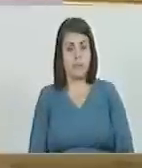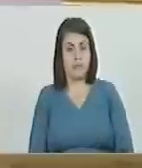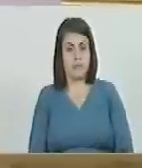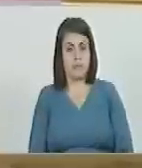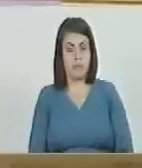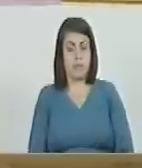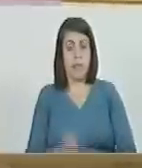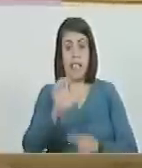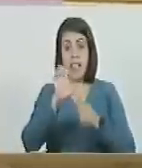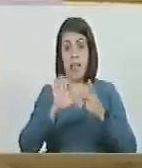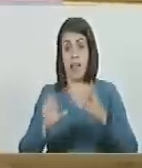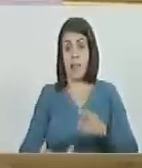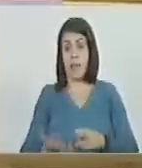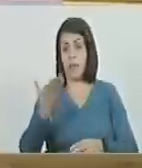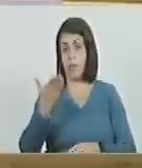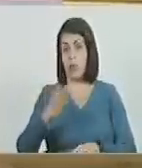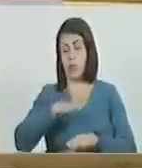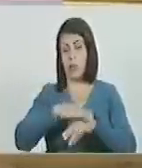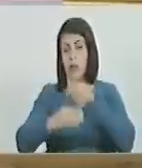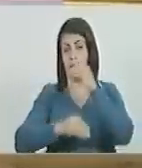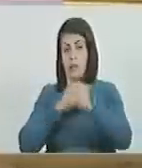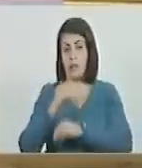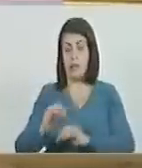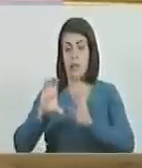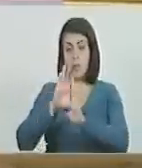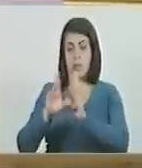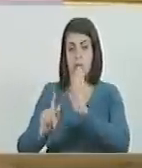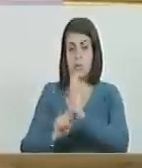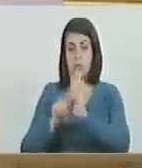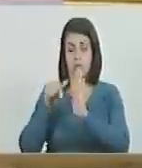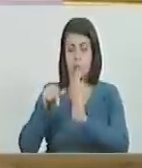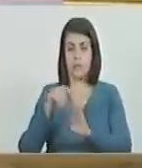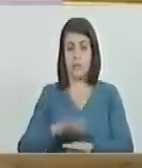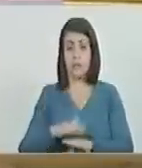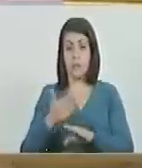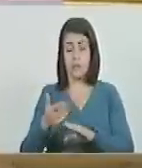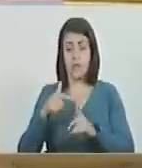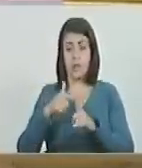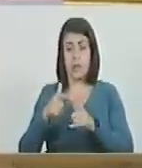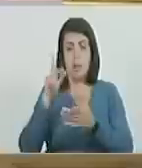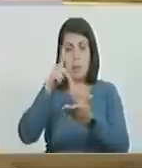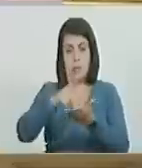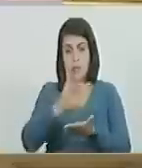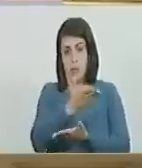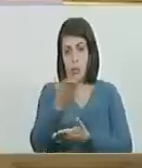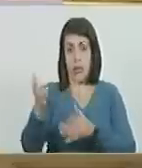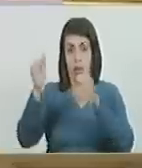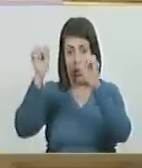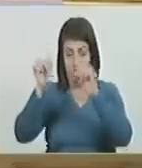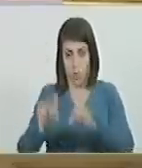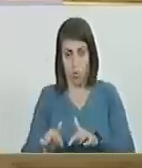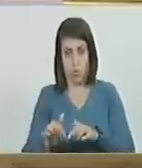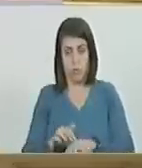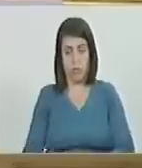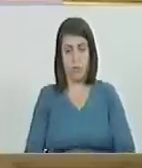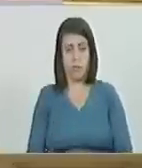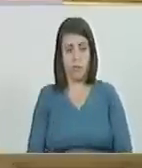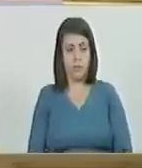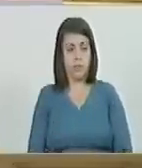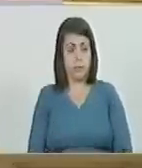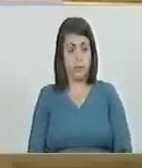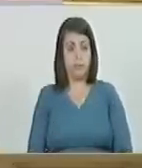Y un elemento fundamental que está establecido en esta Constitución, y por eso la presencia de ustedes hoy aquí, es